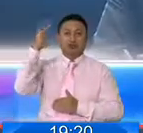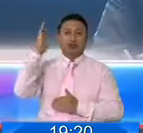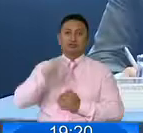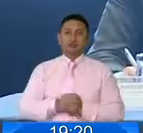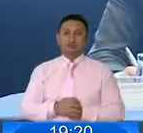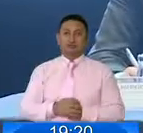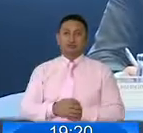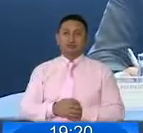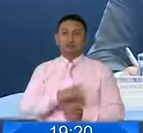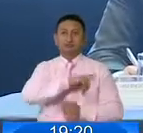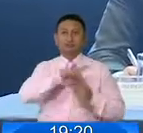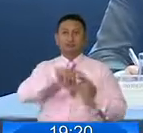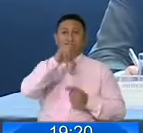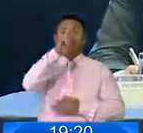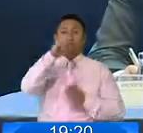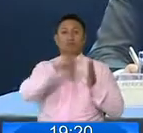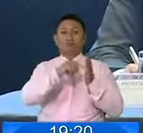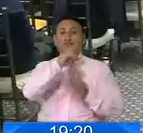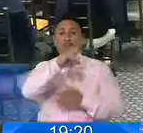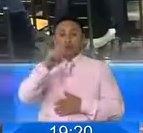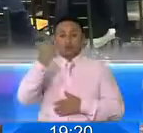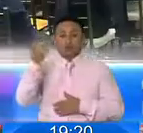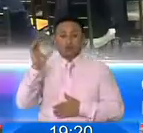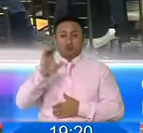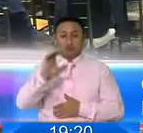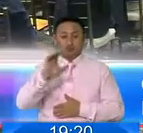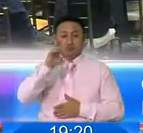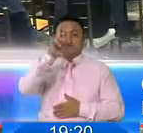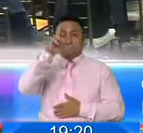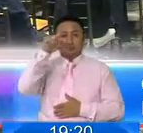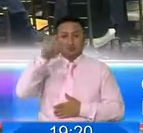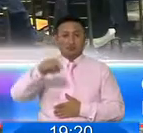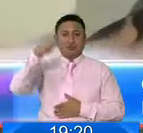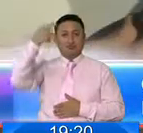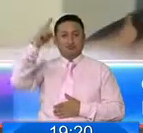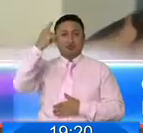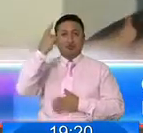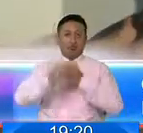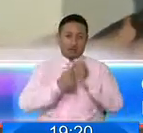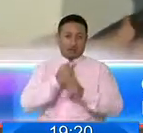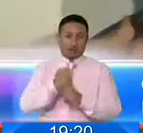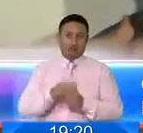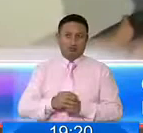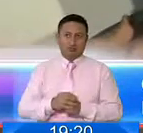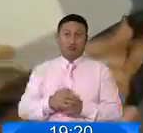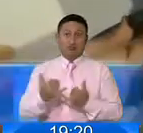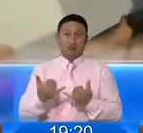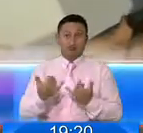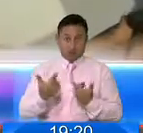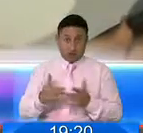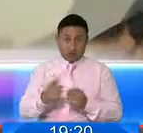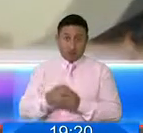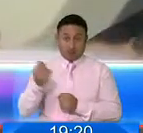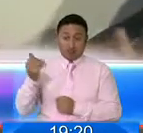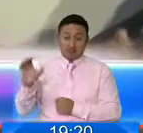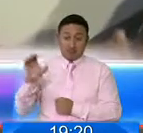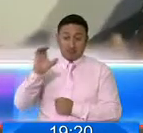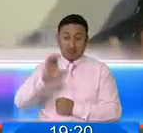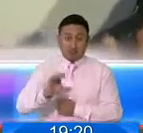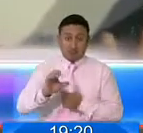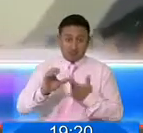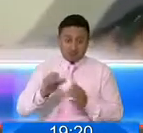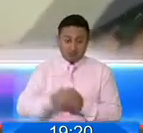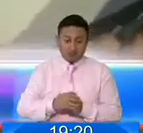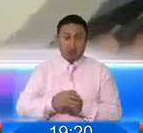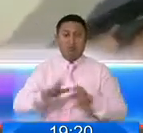Y que hasta 2021 se espera que las inversiones lleguen a 3.000 millones de dólares anuales. Hay inversiones que se están dando ya. Hay inversiones